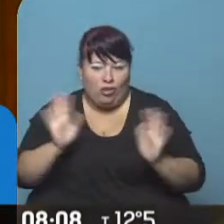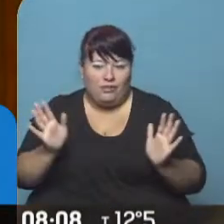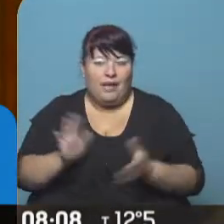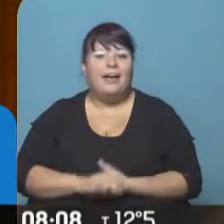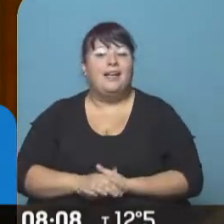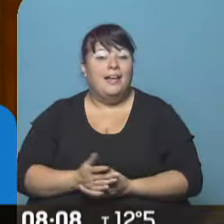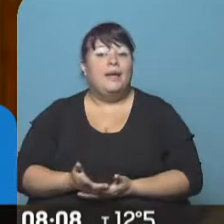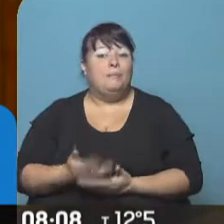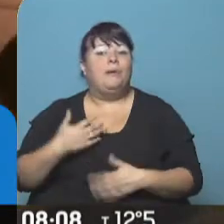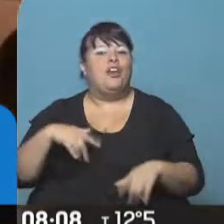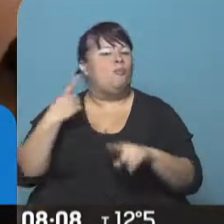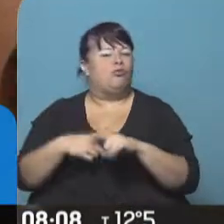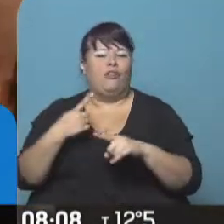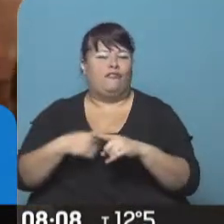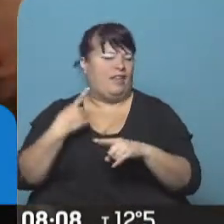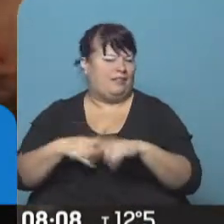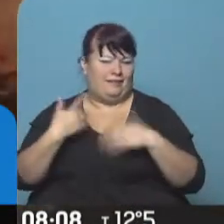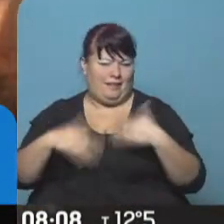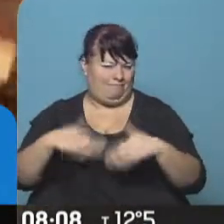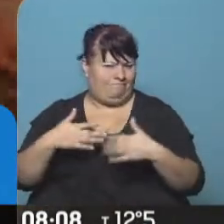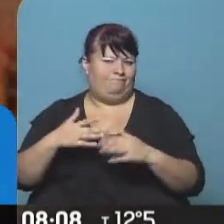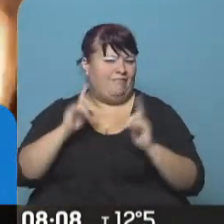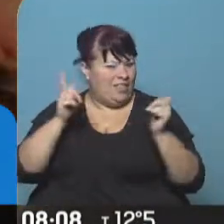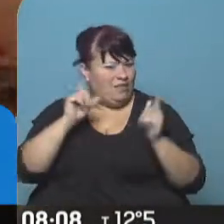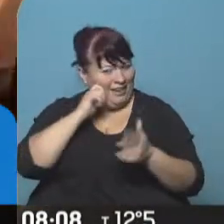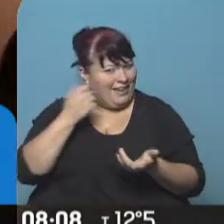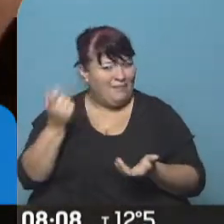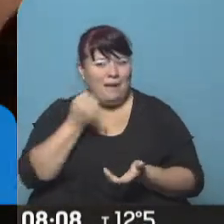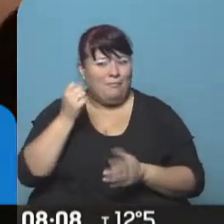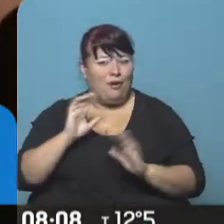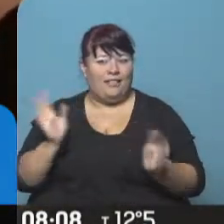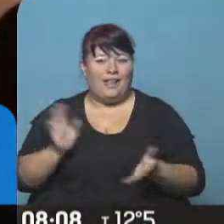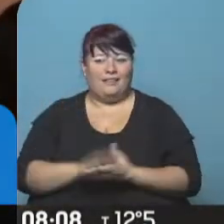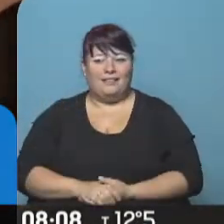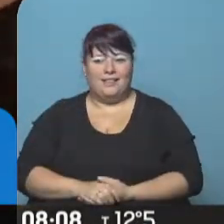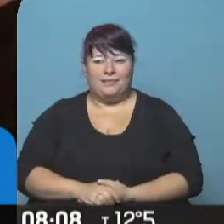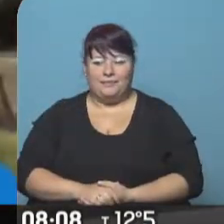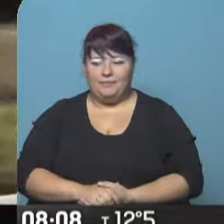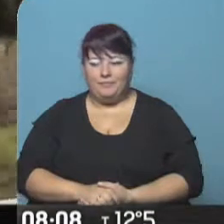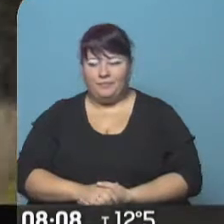mucha fiesta, mucha celebración, pasándola lindo, que es lo más importante.